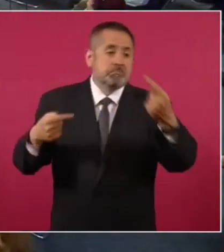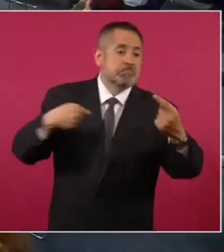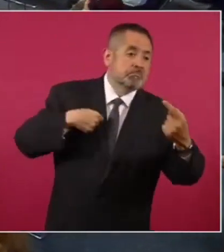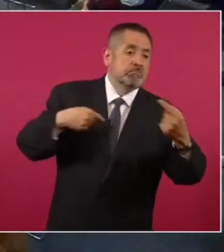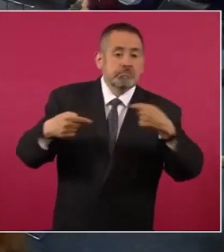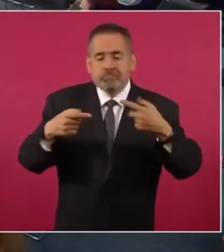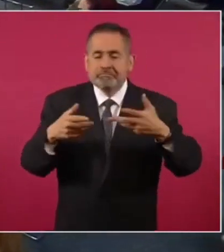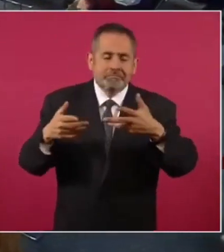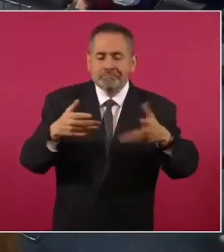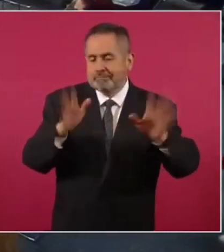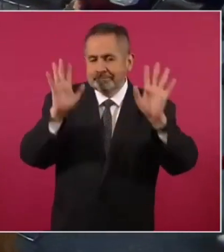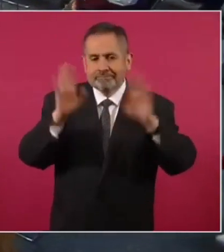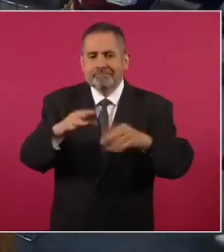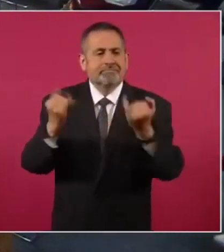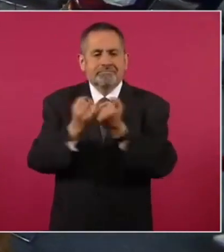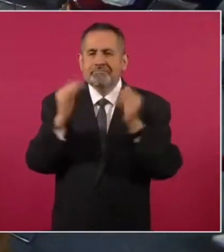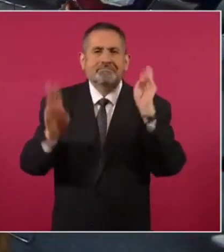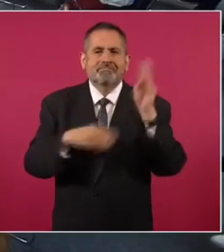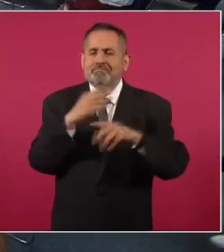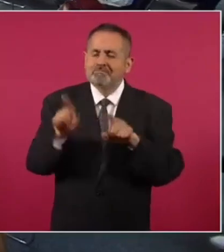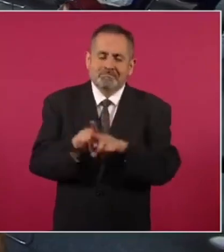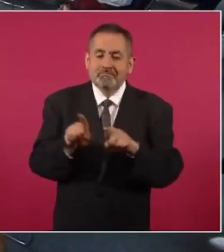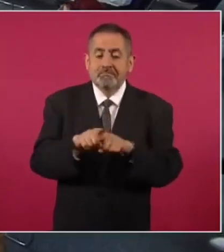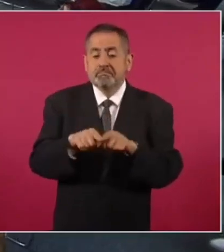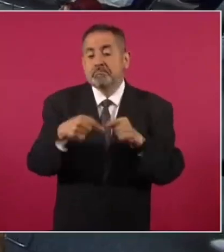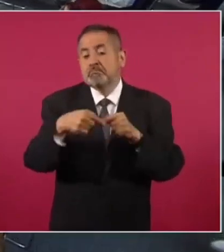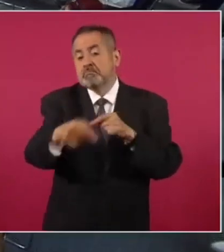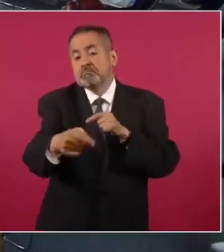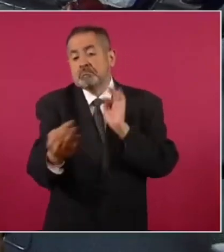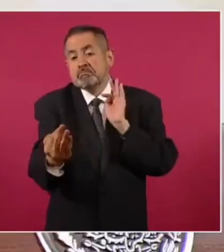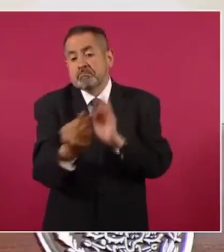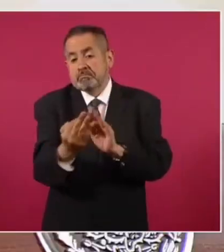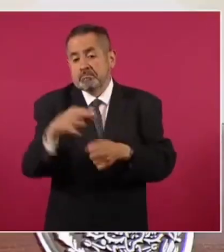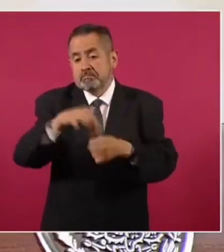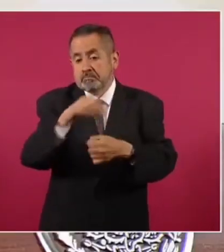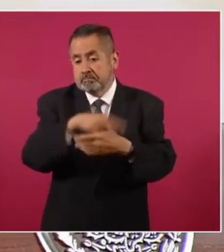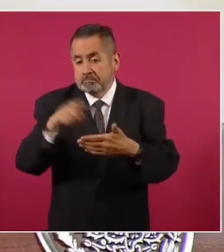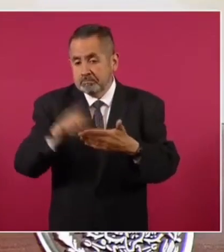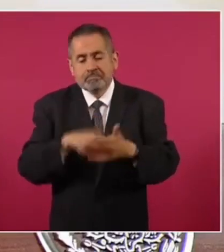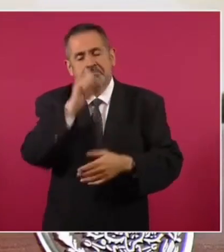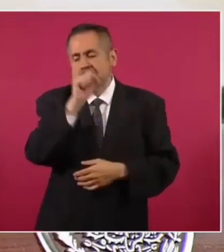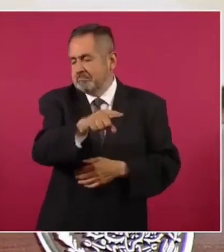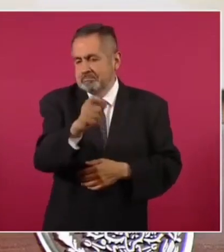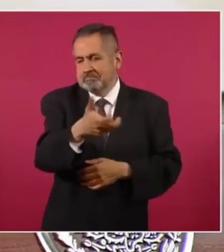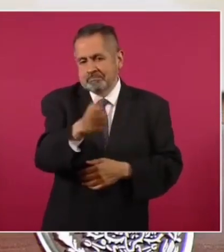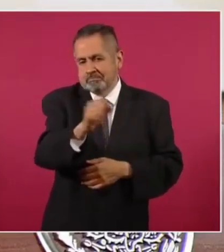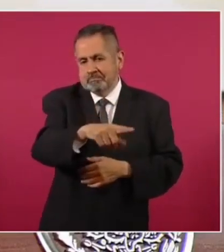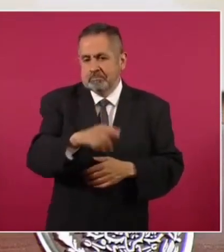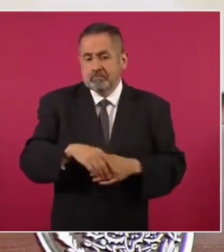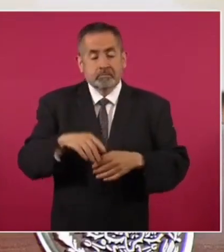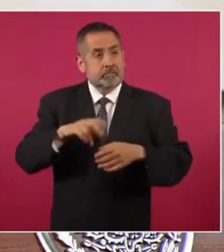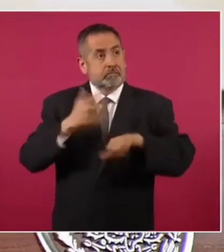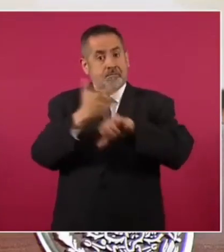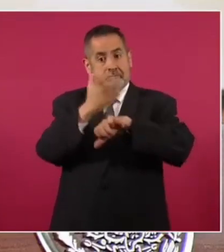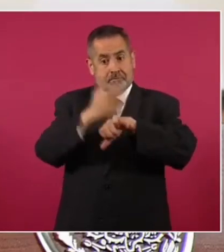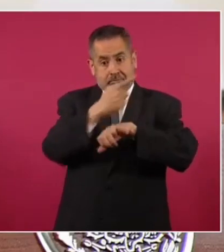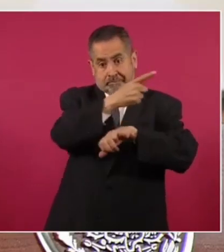país del mundo, en vísperas de las elecciones. En Estados Unidos,